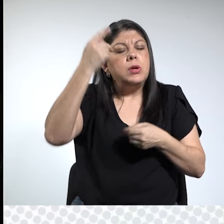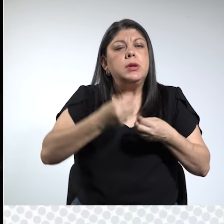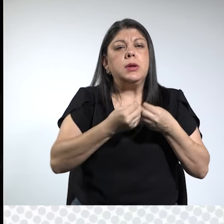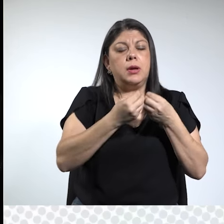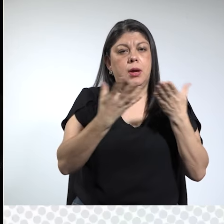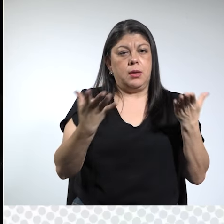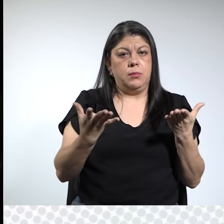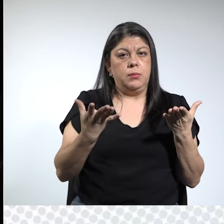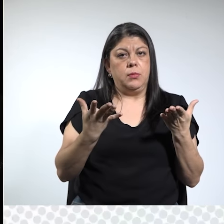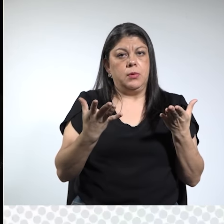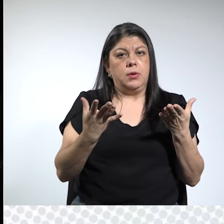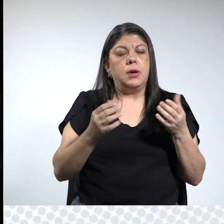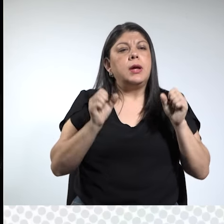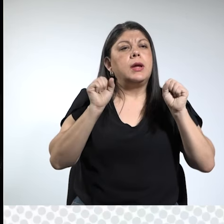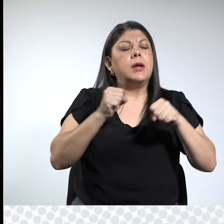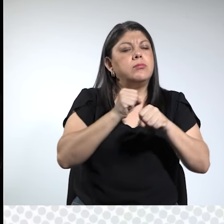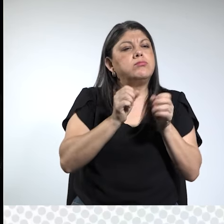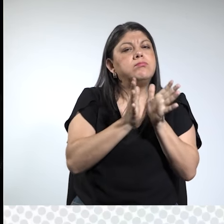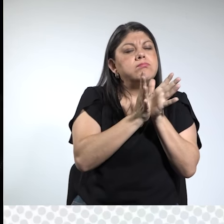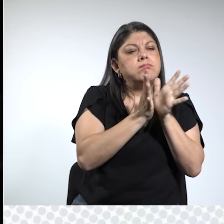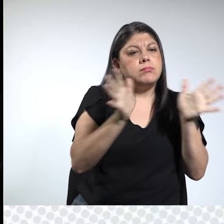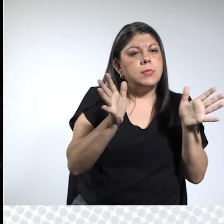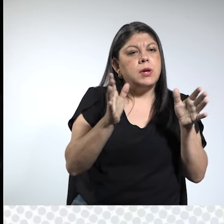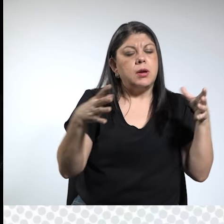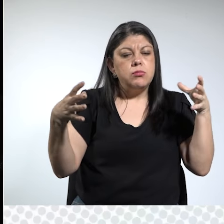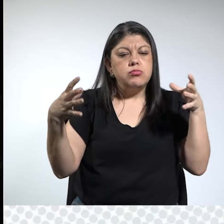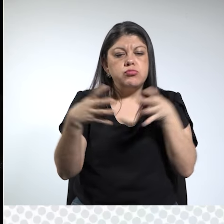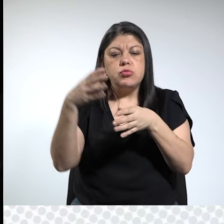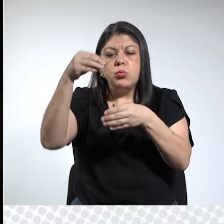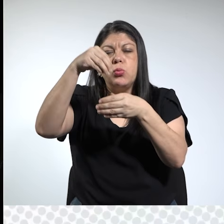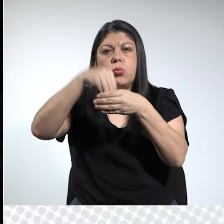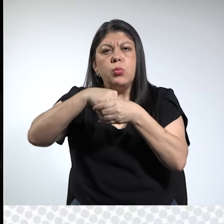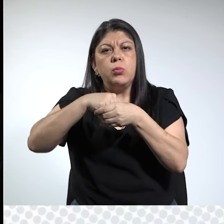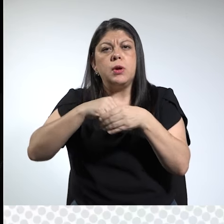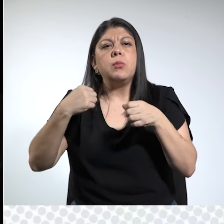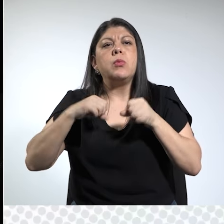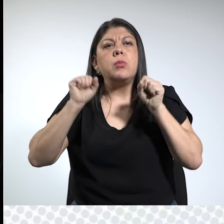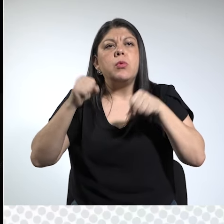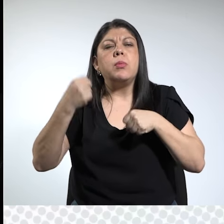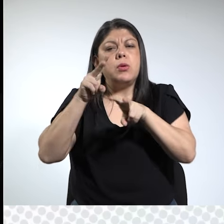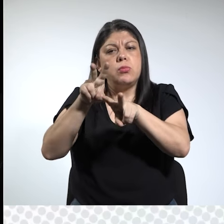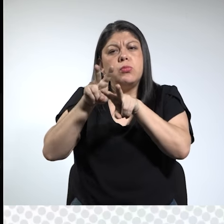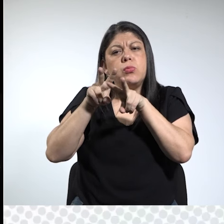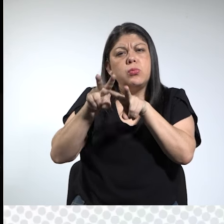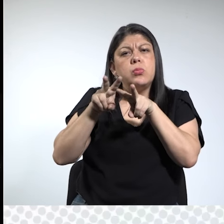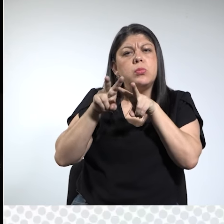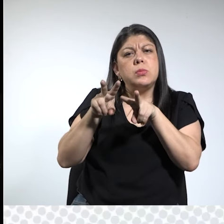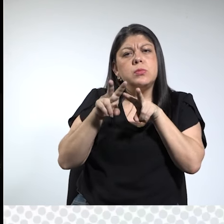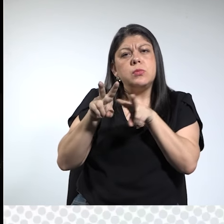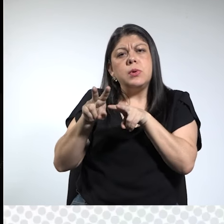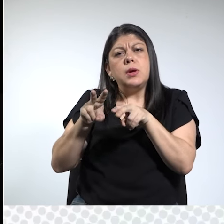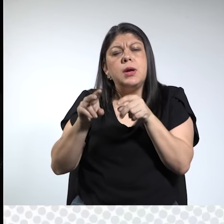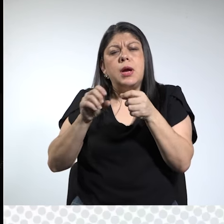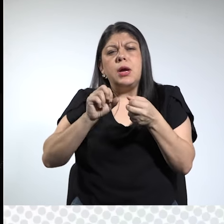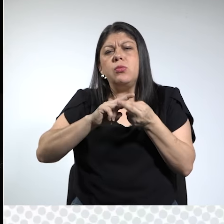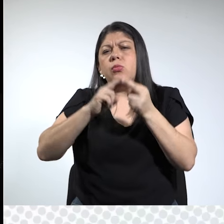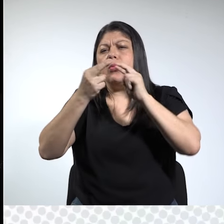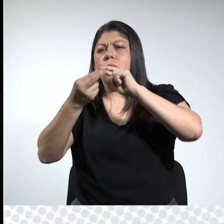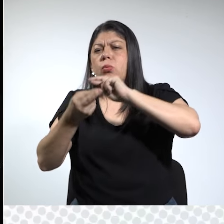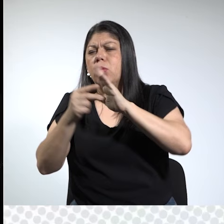pública que sea generalista y que los abarque, en la cual uno vele y tutele por